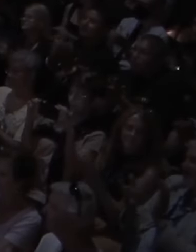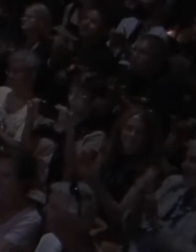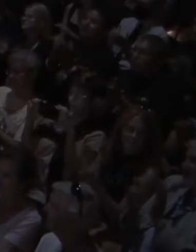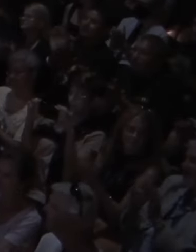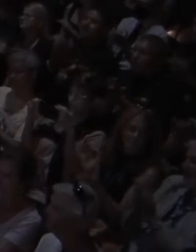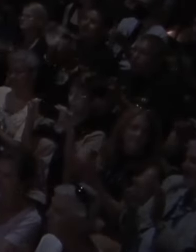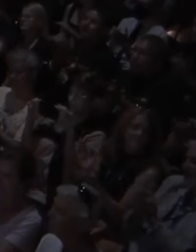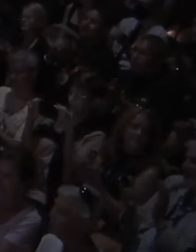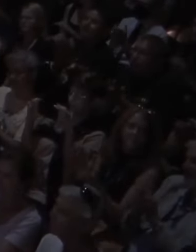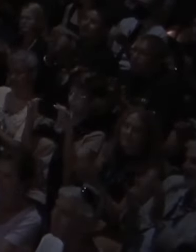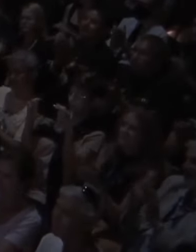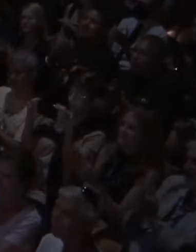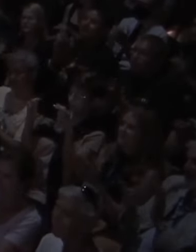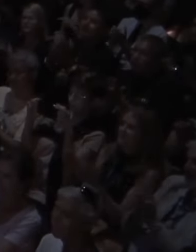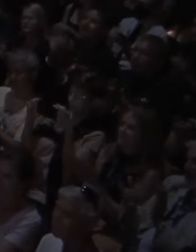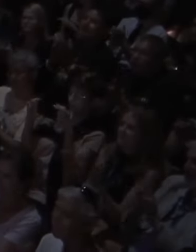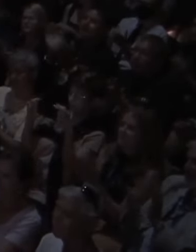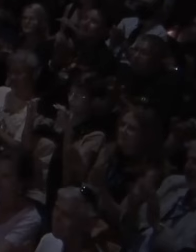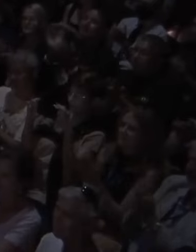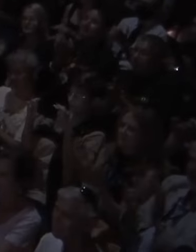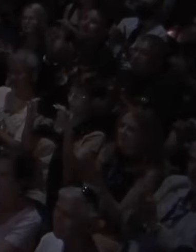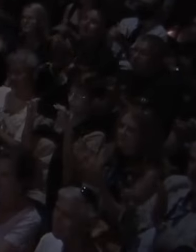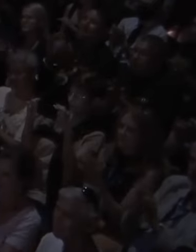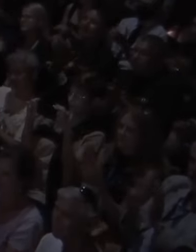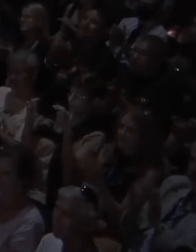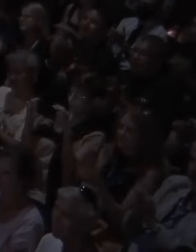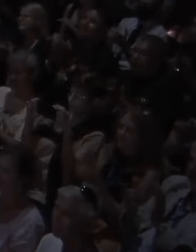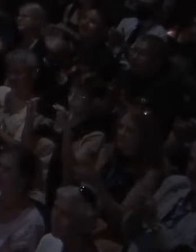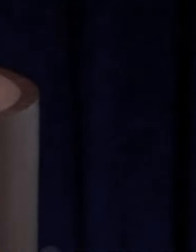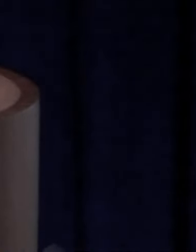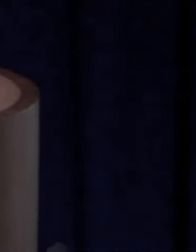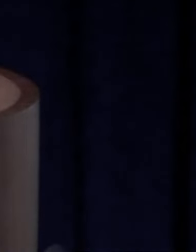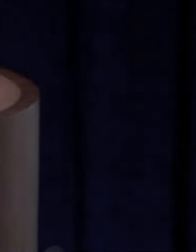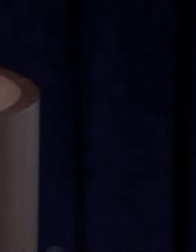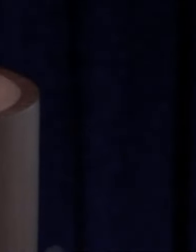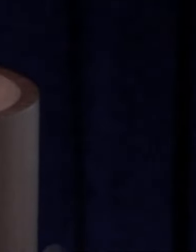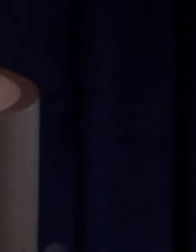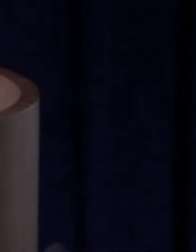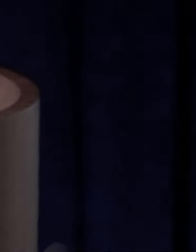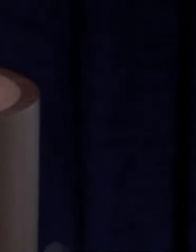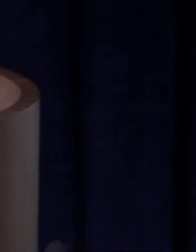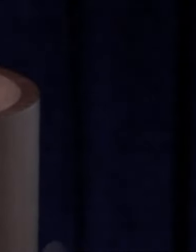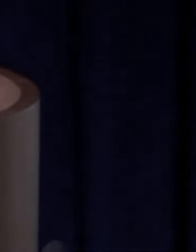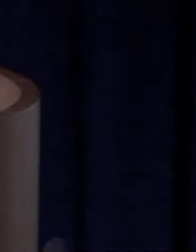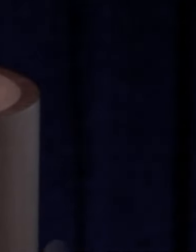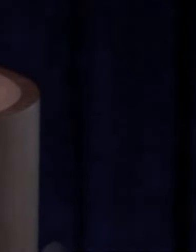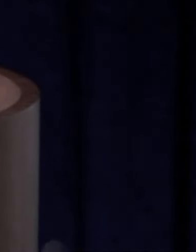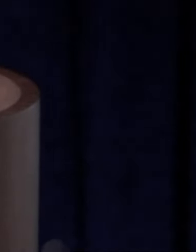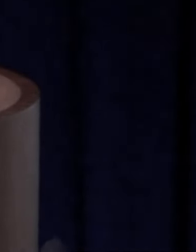Sara Curruchich, Cacchiquel, Guatemala. Nadia Larcher,